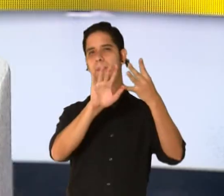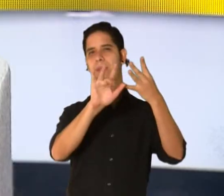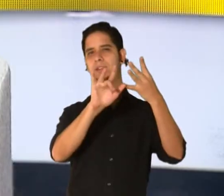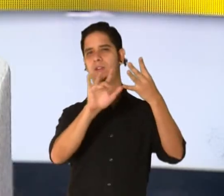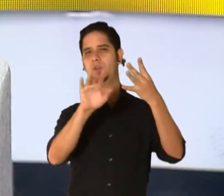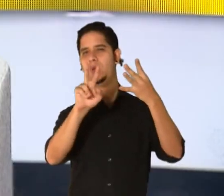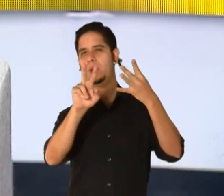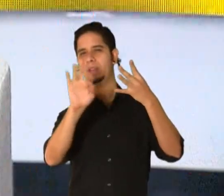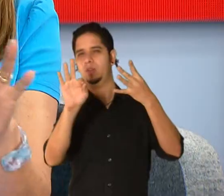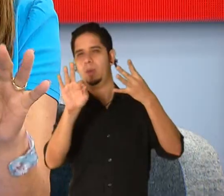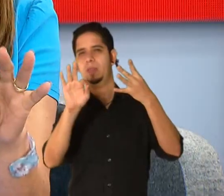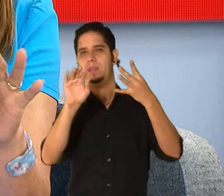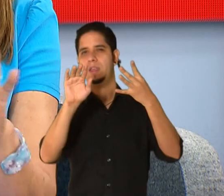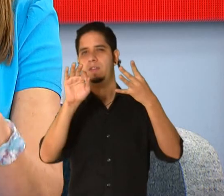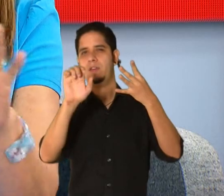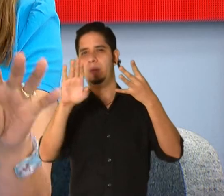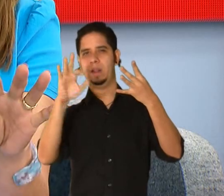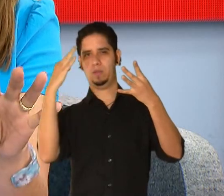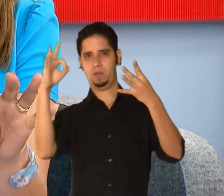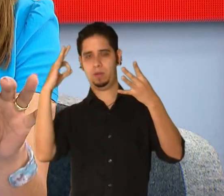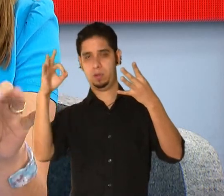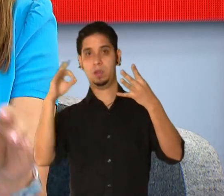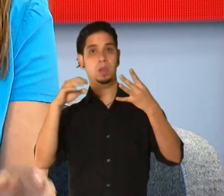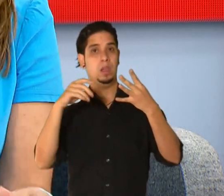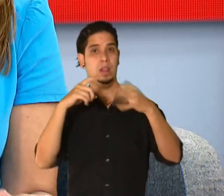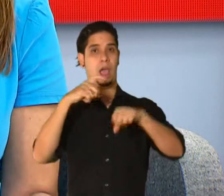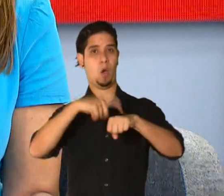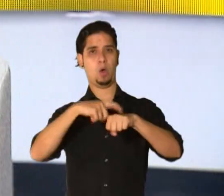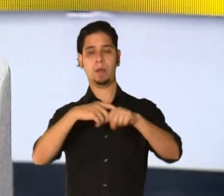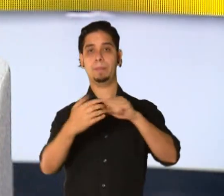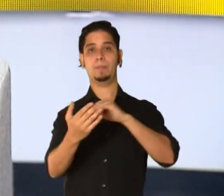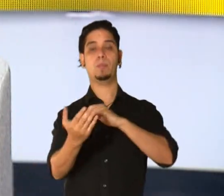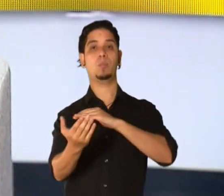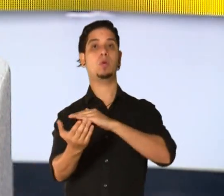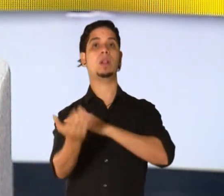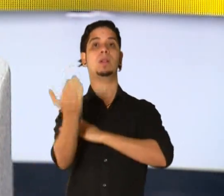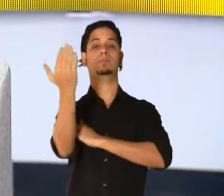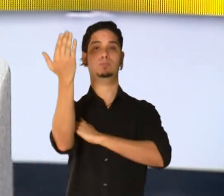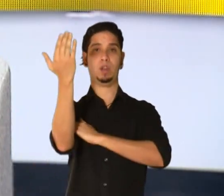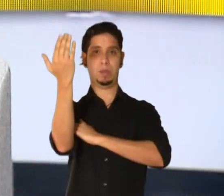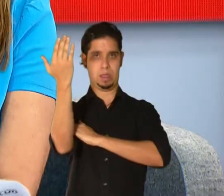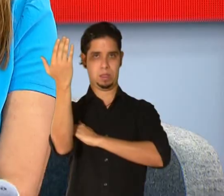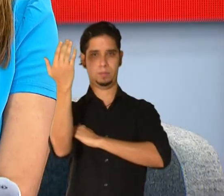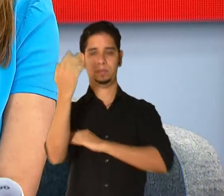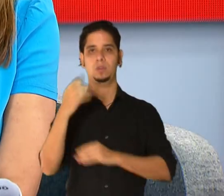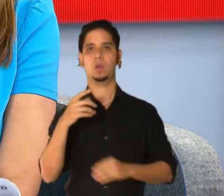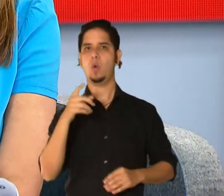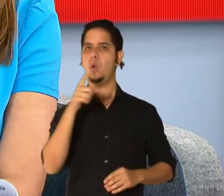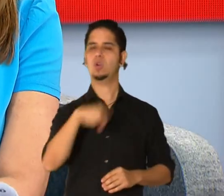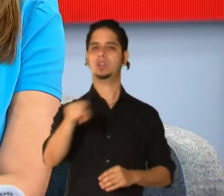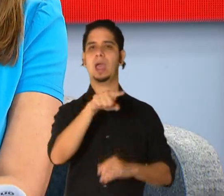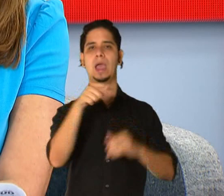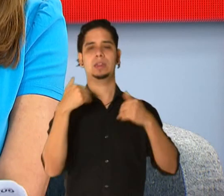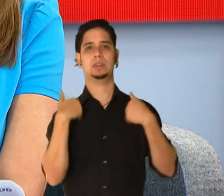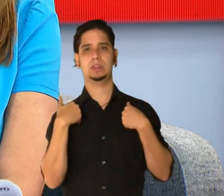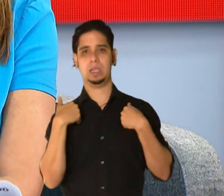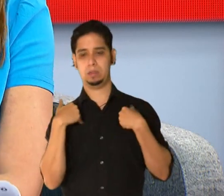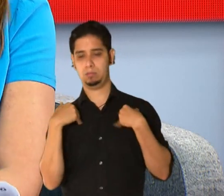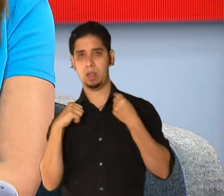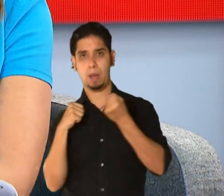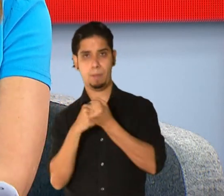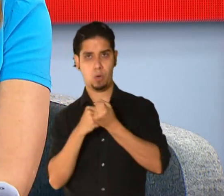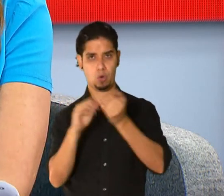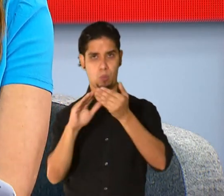Así es, gracias. Durante horario diurno. Sí, durante el diurno, sí. Ustedes tienen la colaboración, digamos, de los